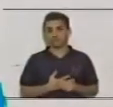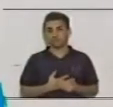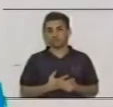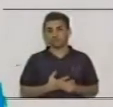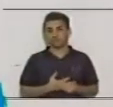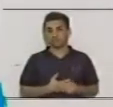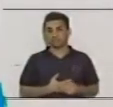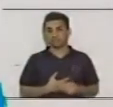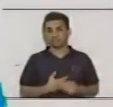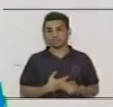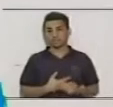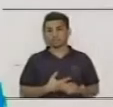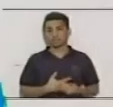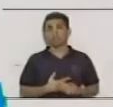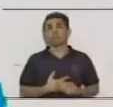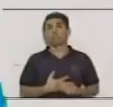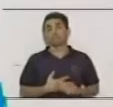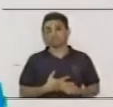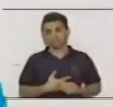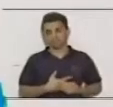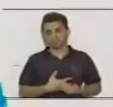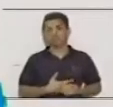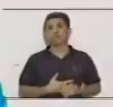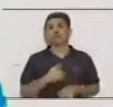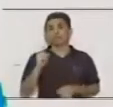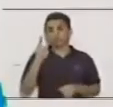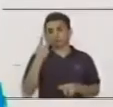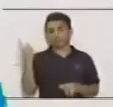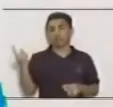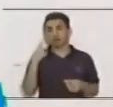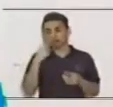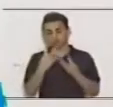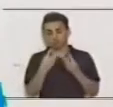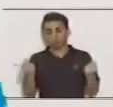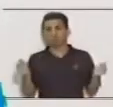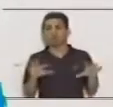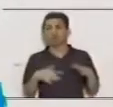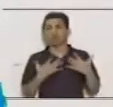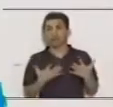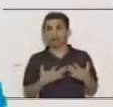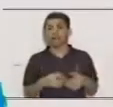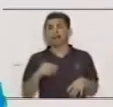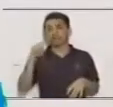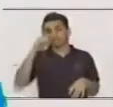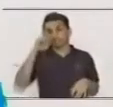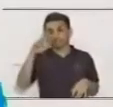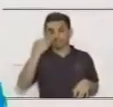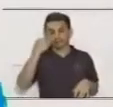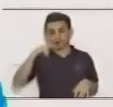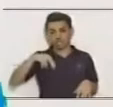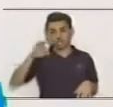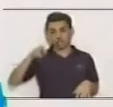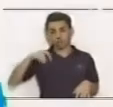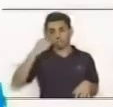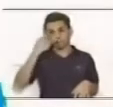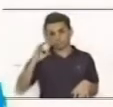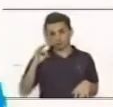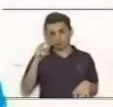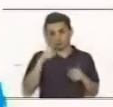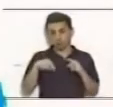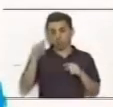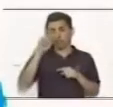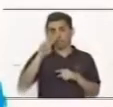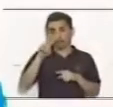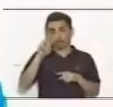sí es solución de este caso. Como ya comprobamos las tres